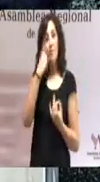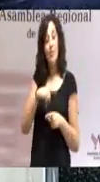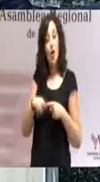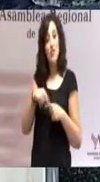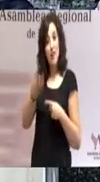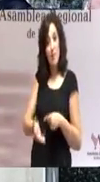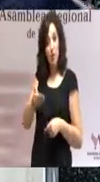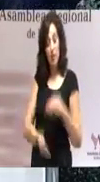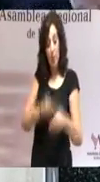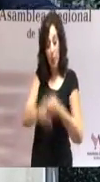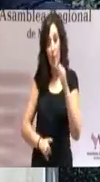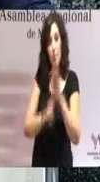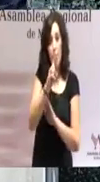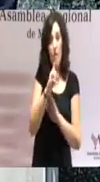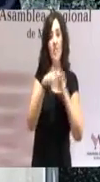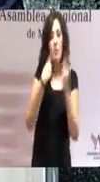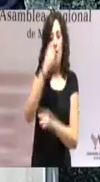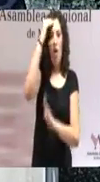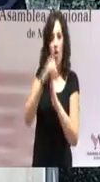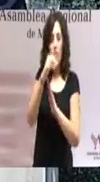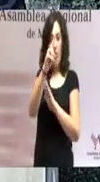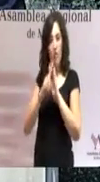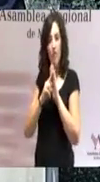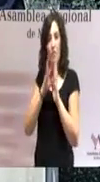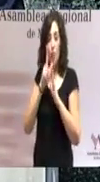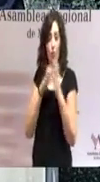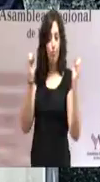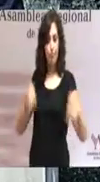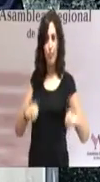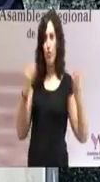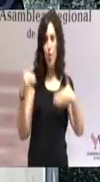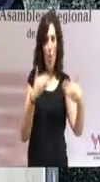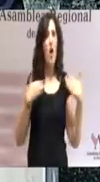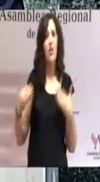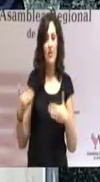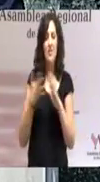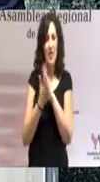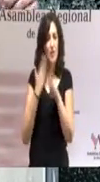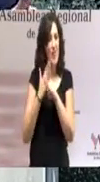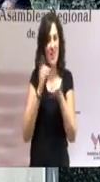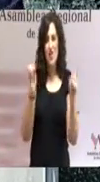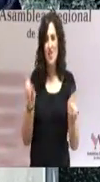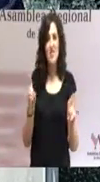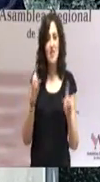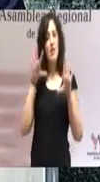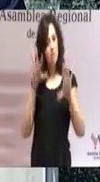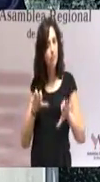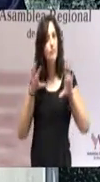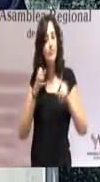importantes y luego ha supuesto un retroceso por no tener el acuerdo político y el consenso imprescindible y necesario. Aprendamos de